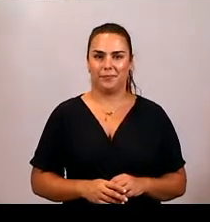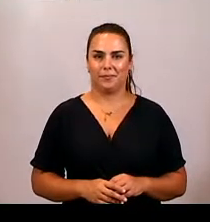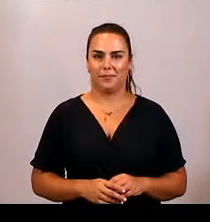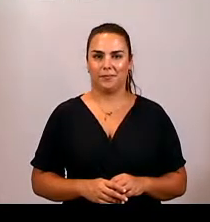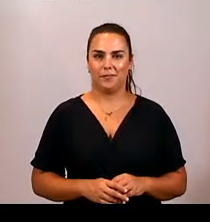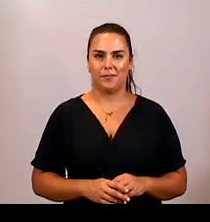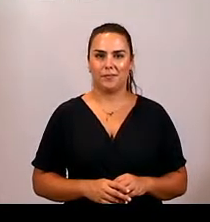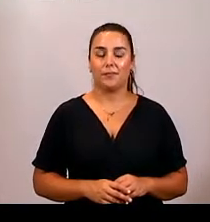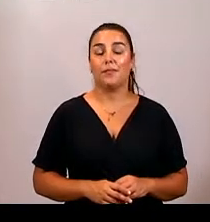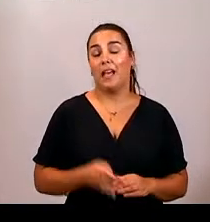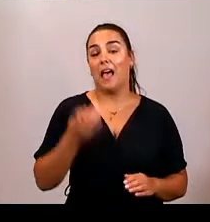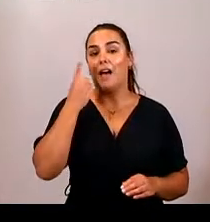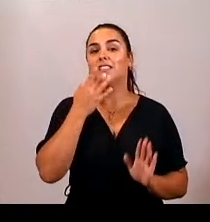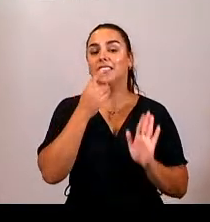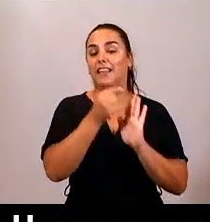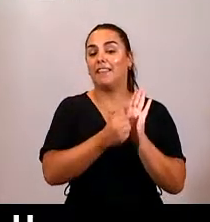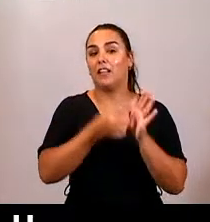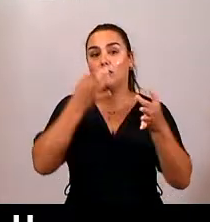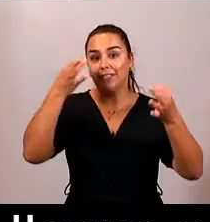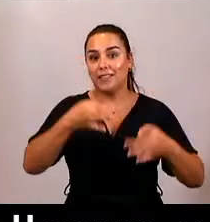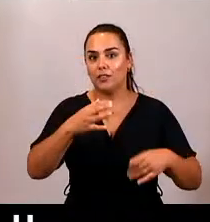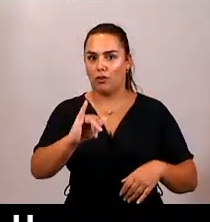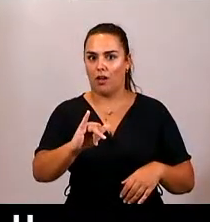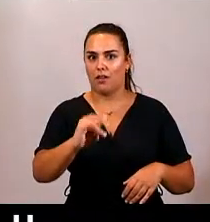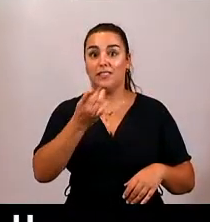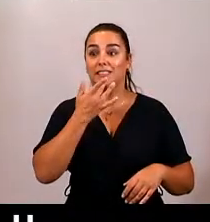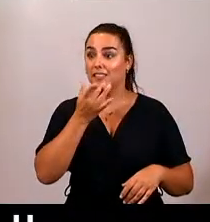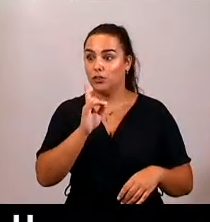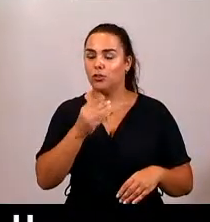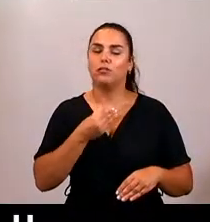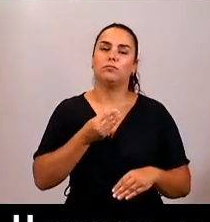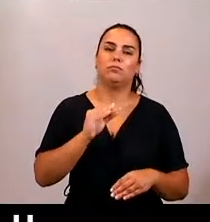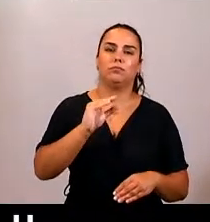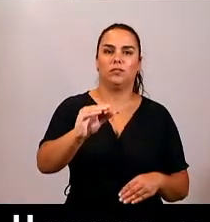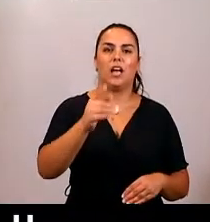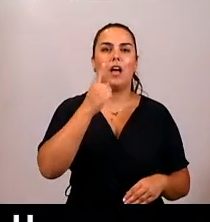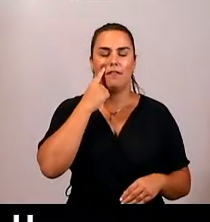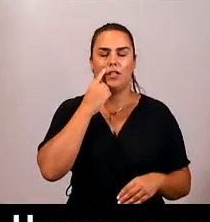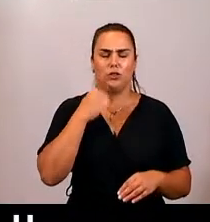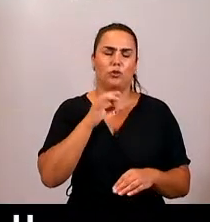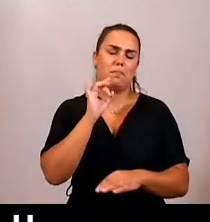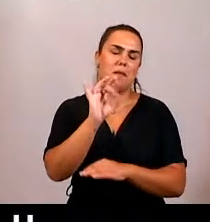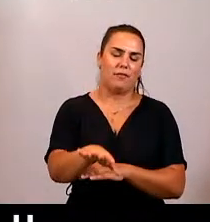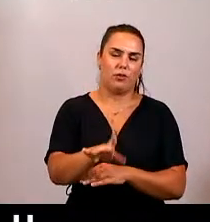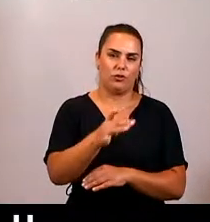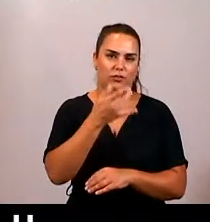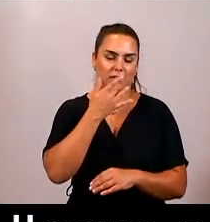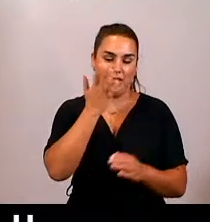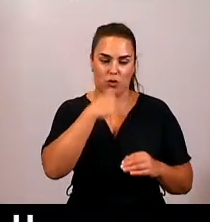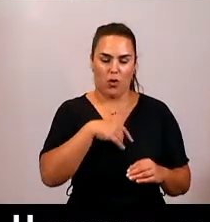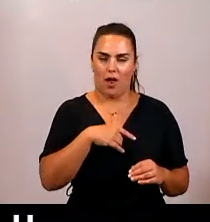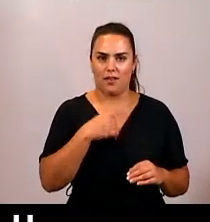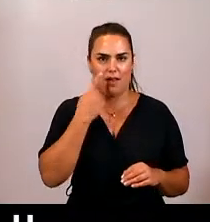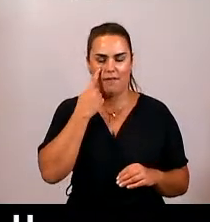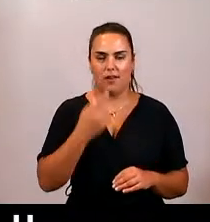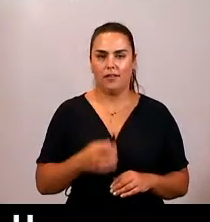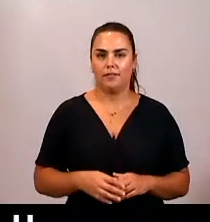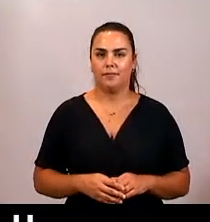Y vamos a ver si tengo aquí el dato exacto, si no se lo hago llegar, de cuánto es el importe que tenemos para esta